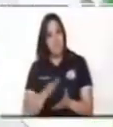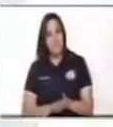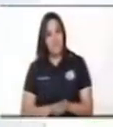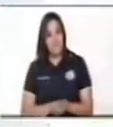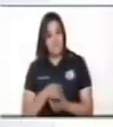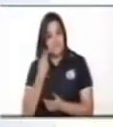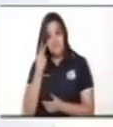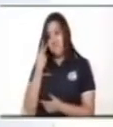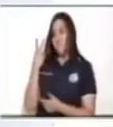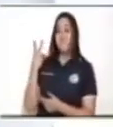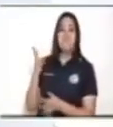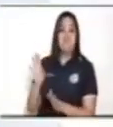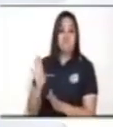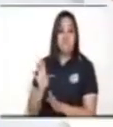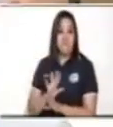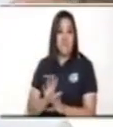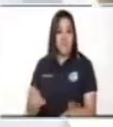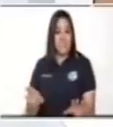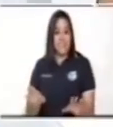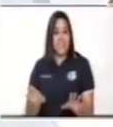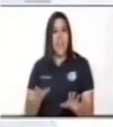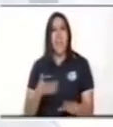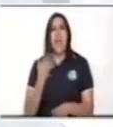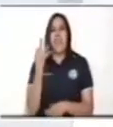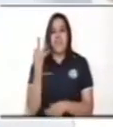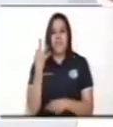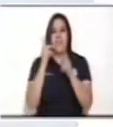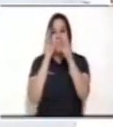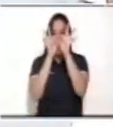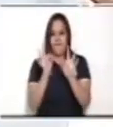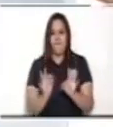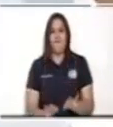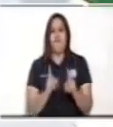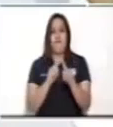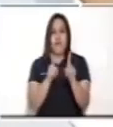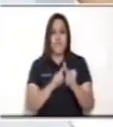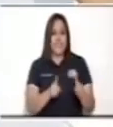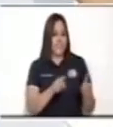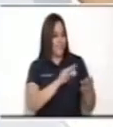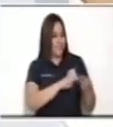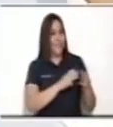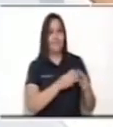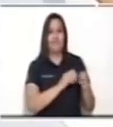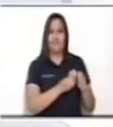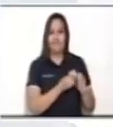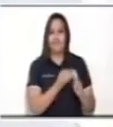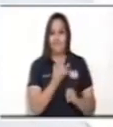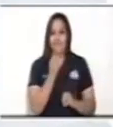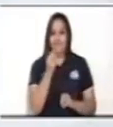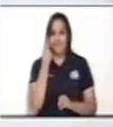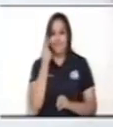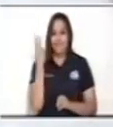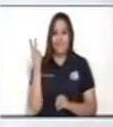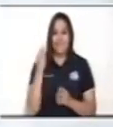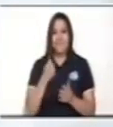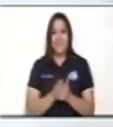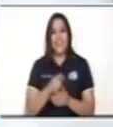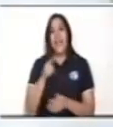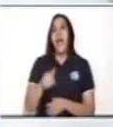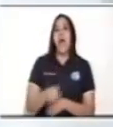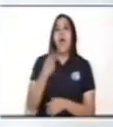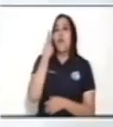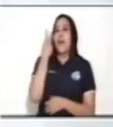¿Ya viste? Tenemos tres formas distintas de hacer esta suma. Y ahora,